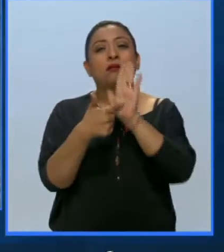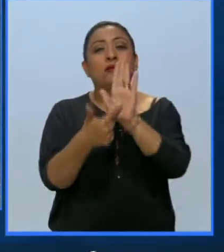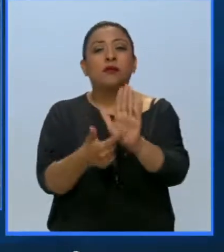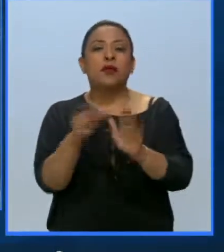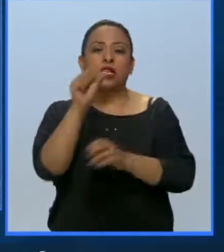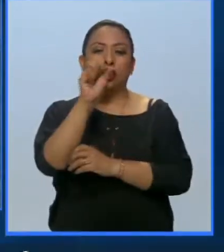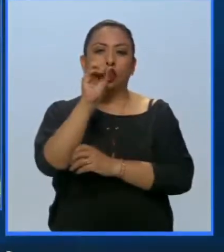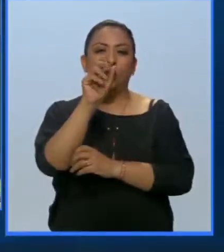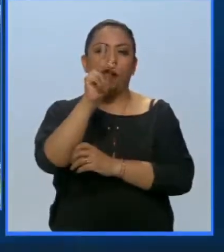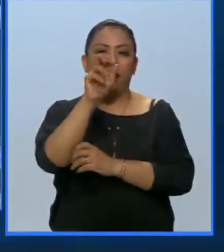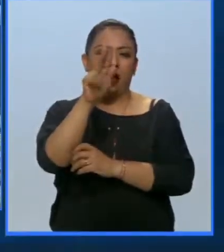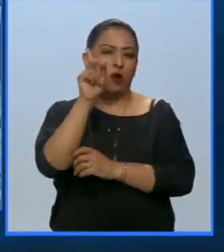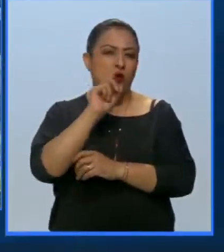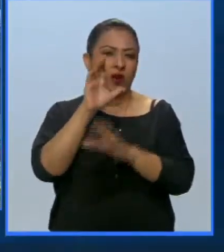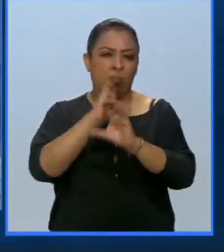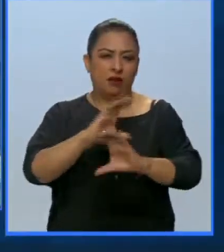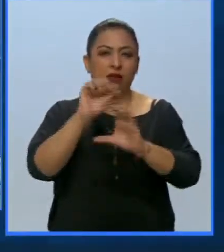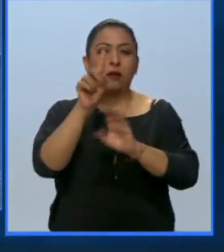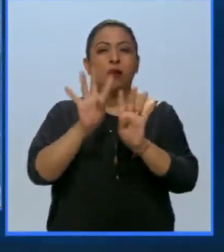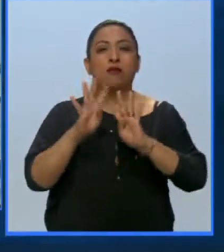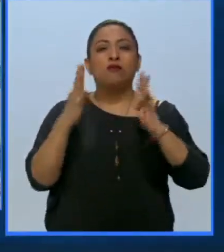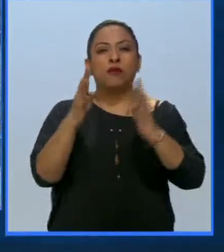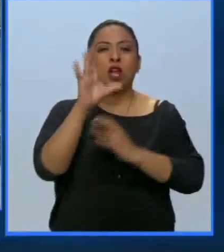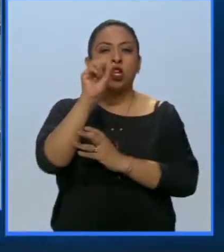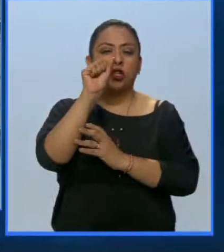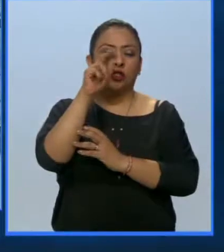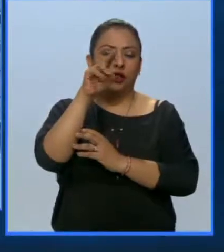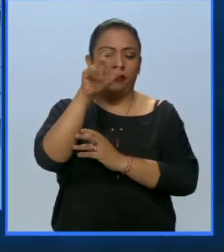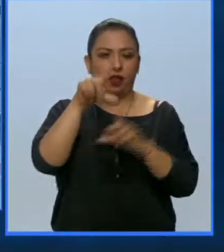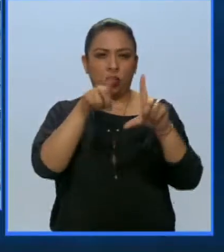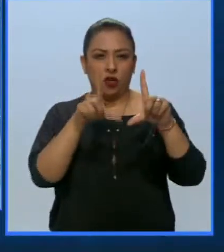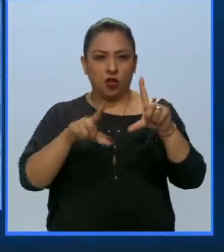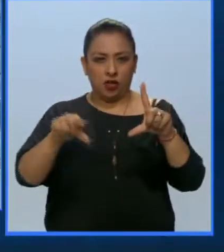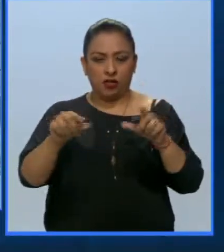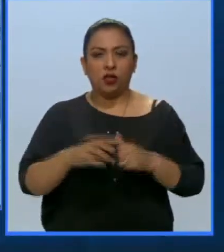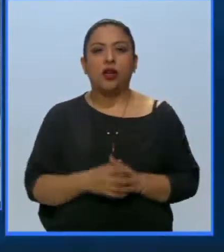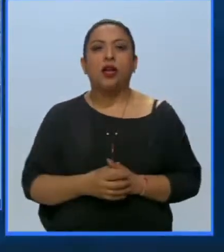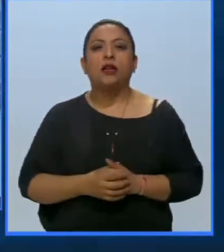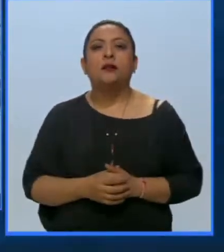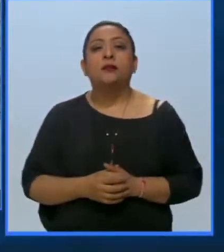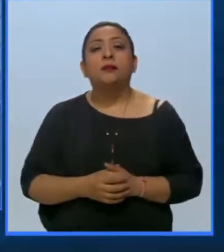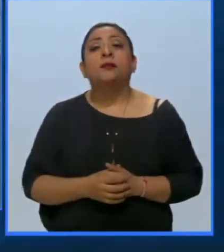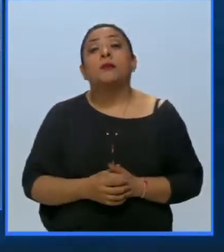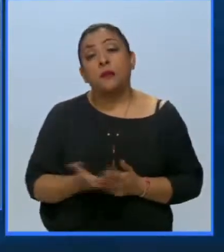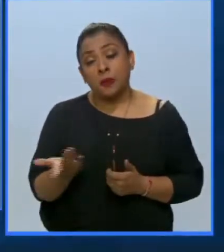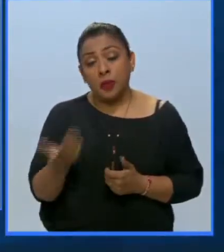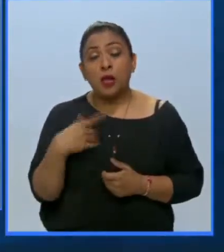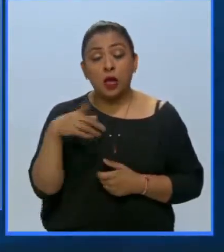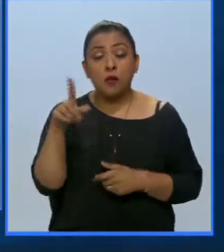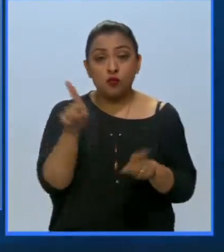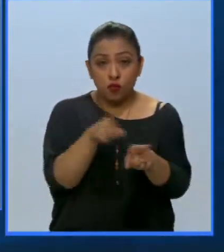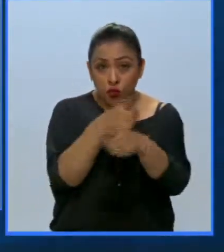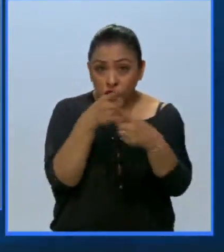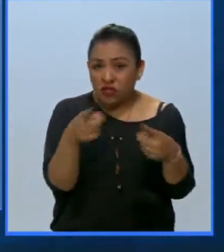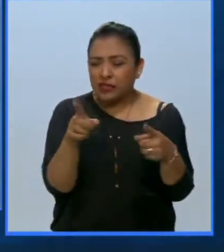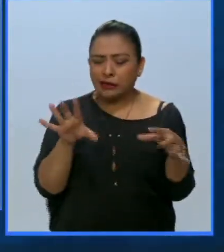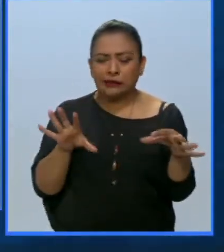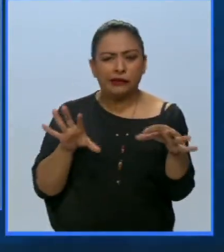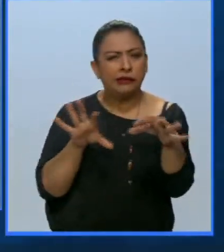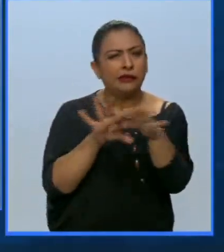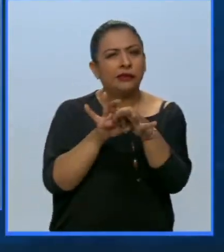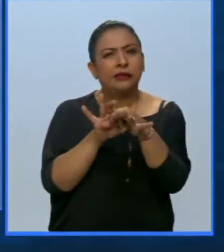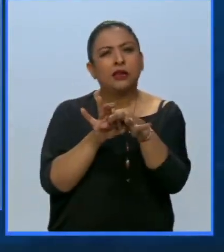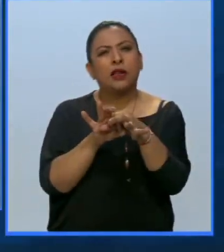de una soprano y un grupo de músicos del Conservatorio Nacional. De que la música está muy ligado a